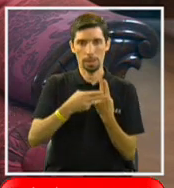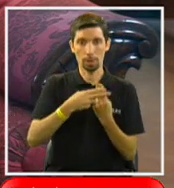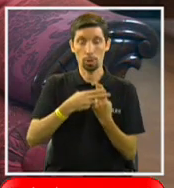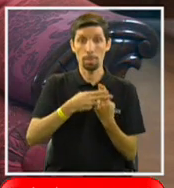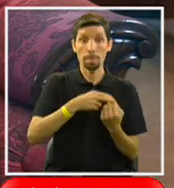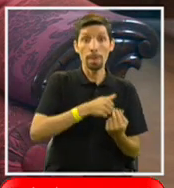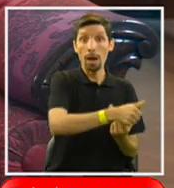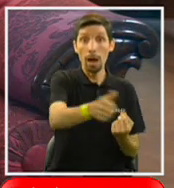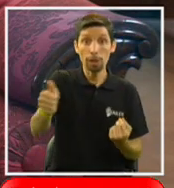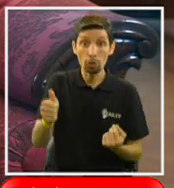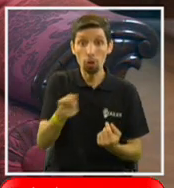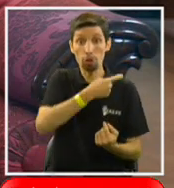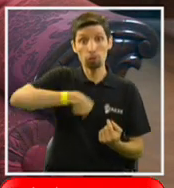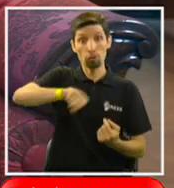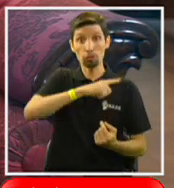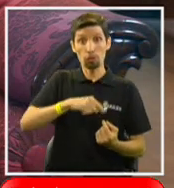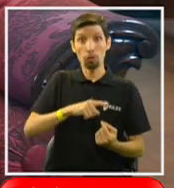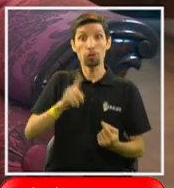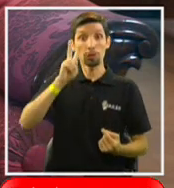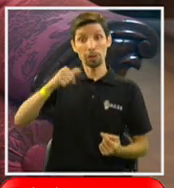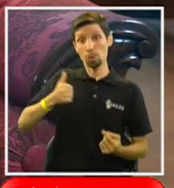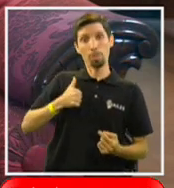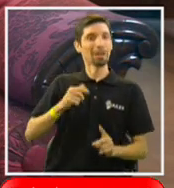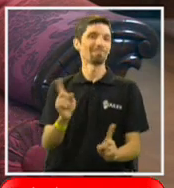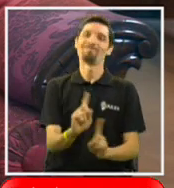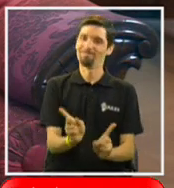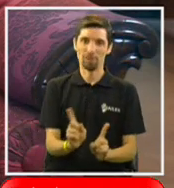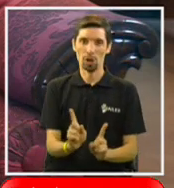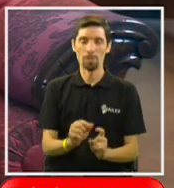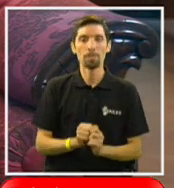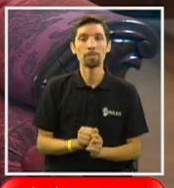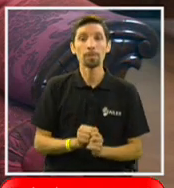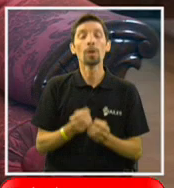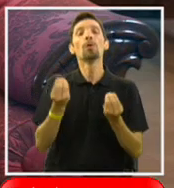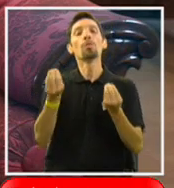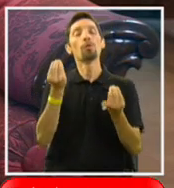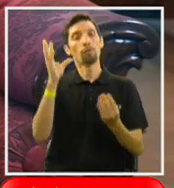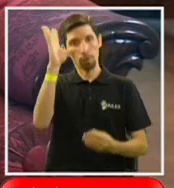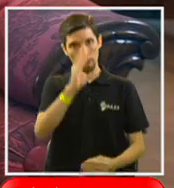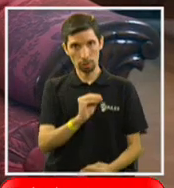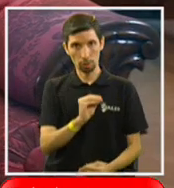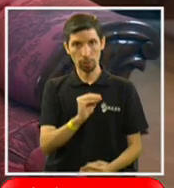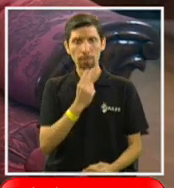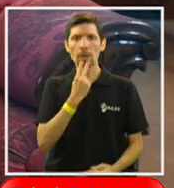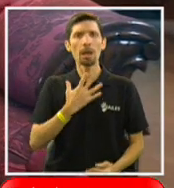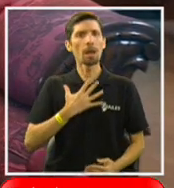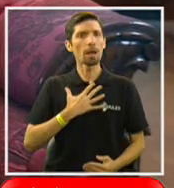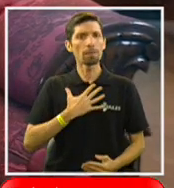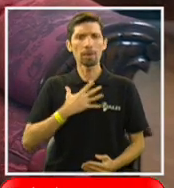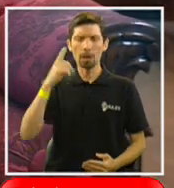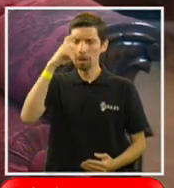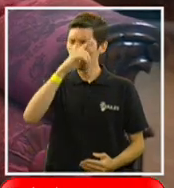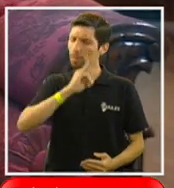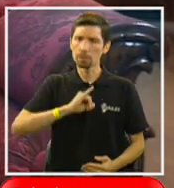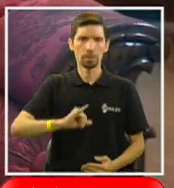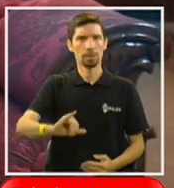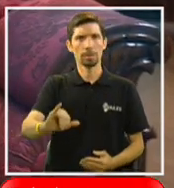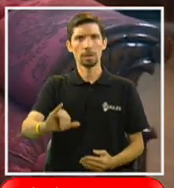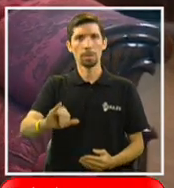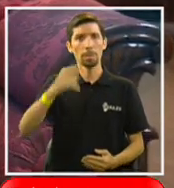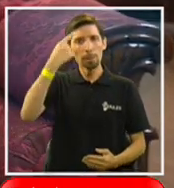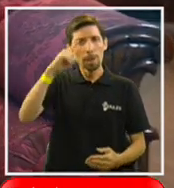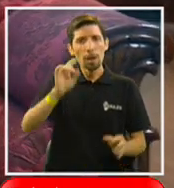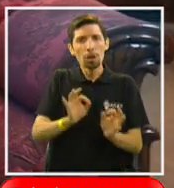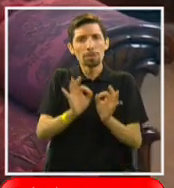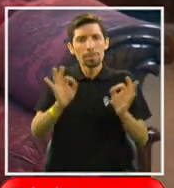no les podemos fallar muy buenas noches la vida siempre difícil pero es